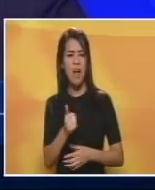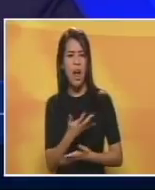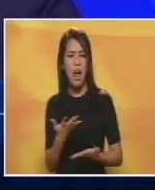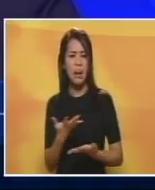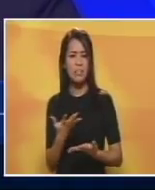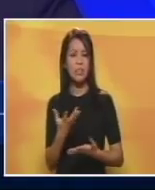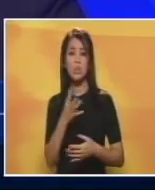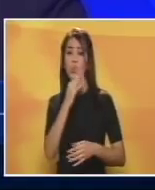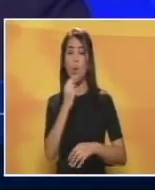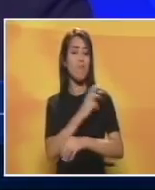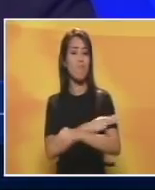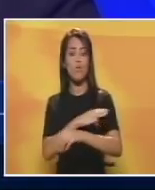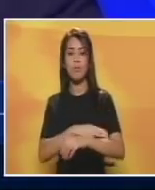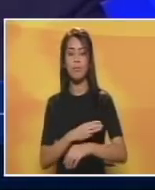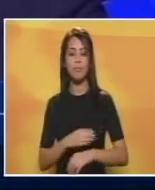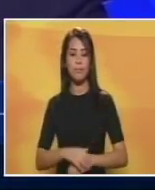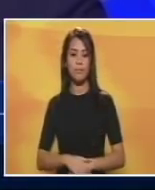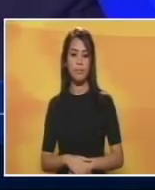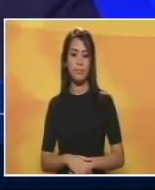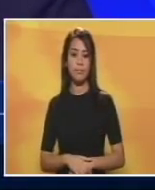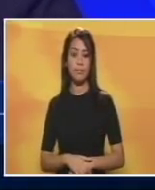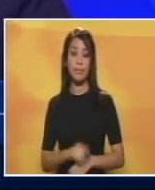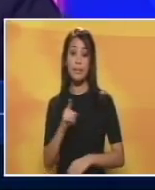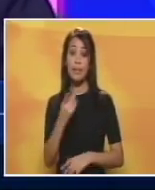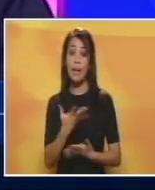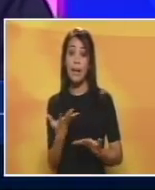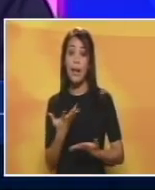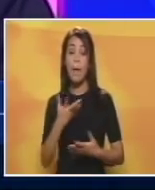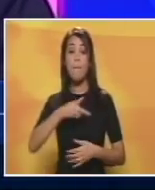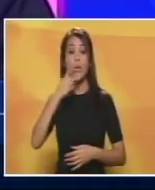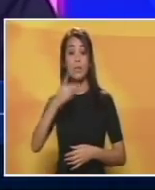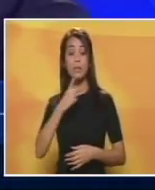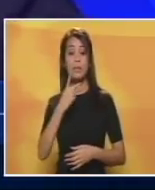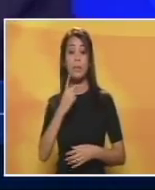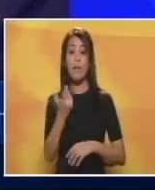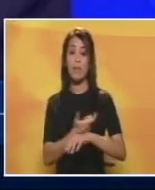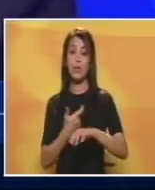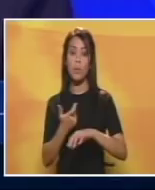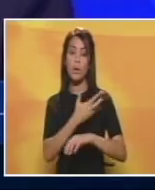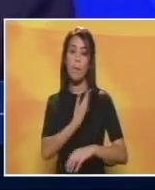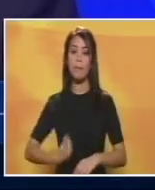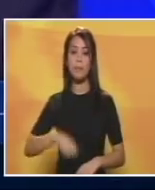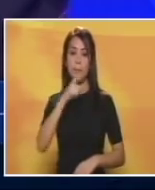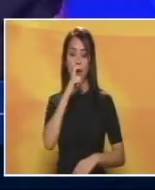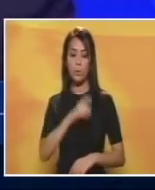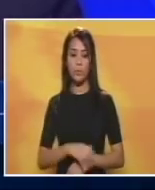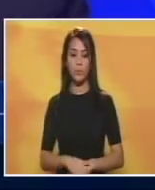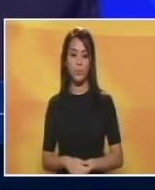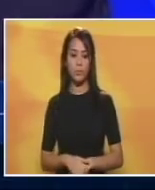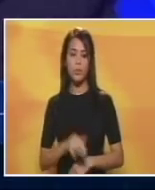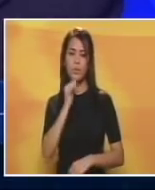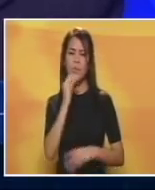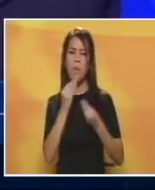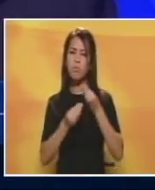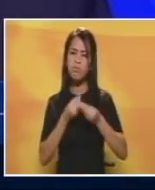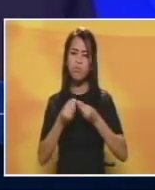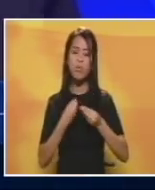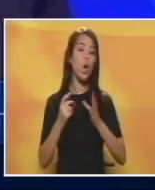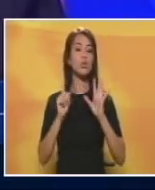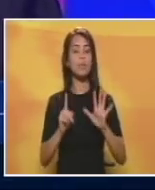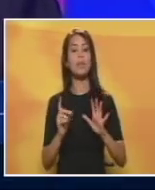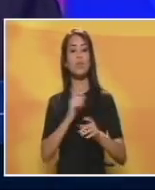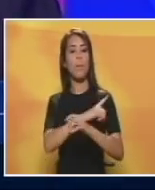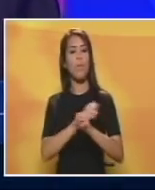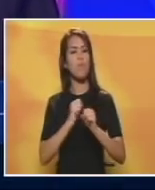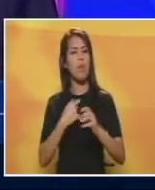totalmente inmorales, pero que es parte de la política del gobierno del presidente Maduro. Quijada propuso la creación de un sexto poder que se